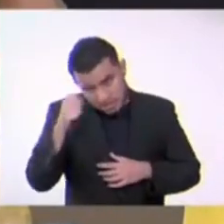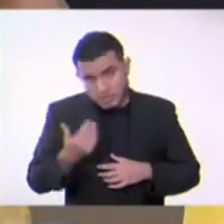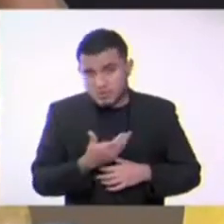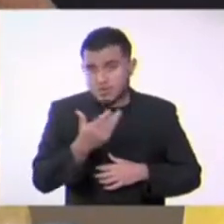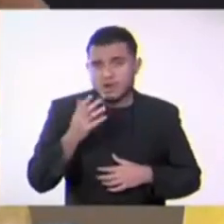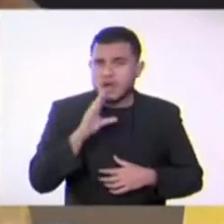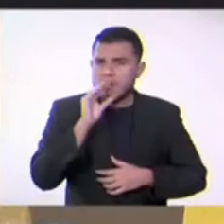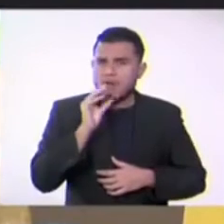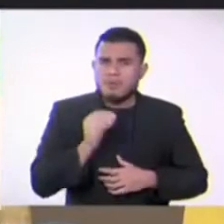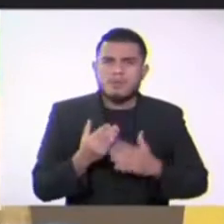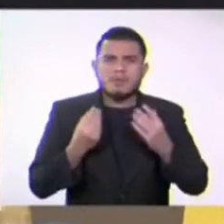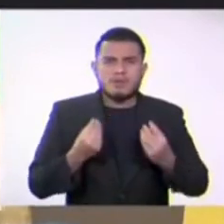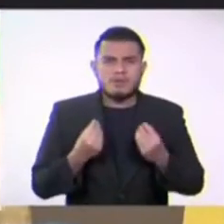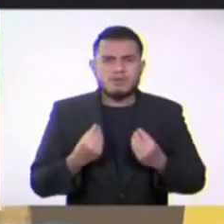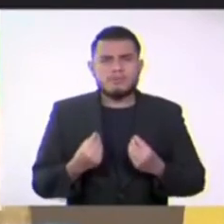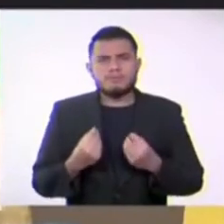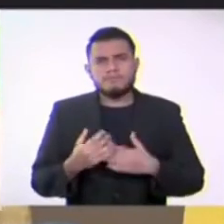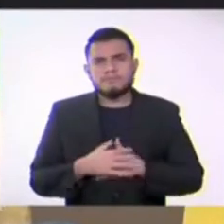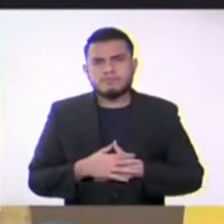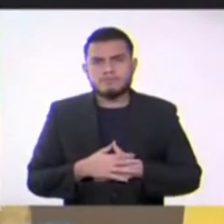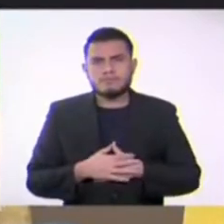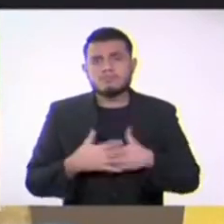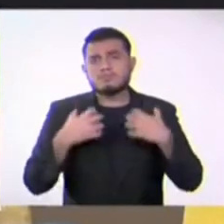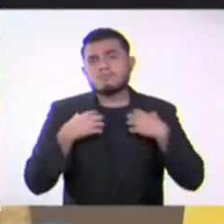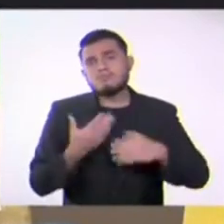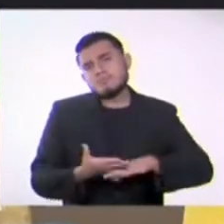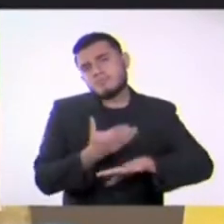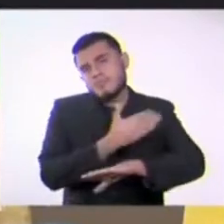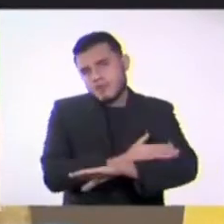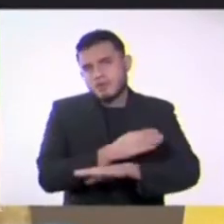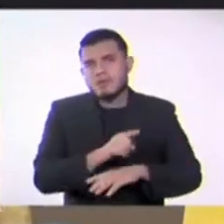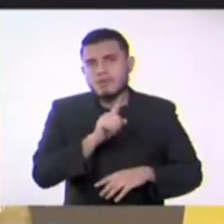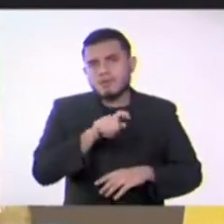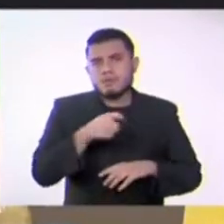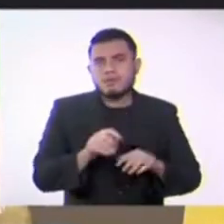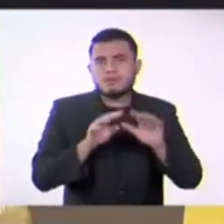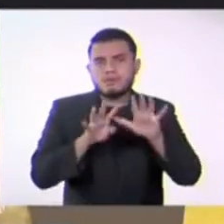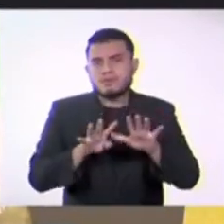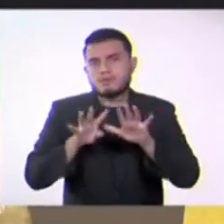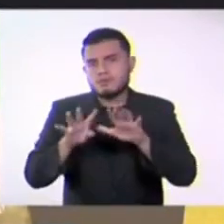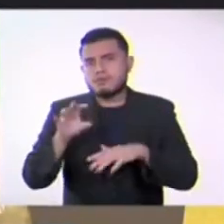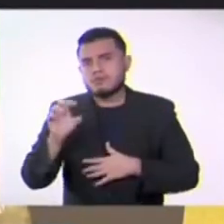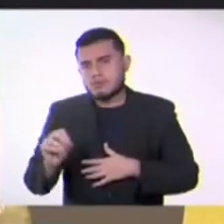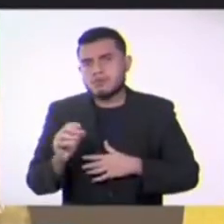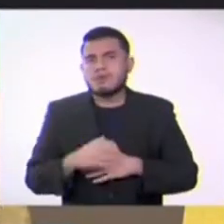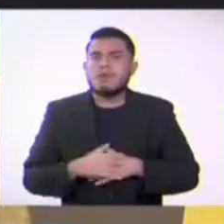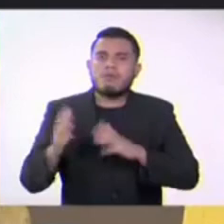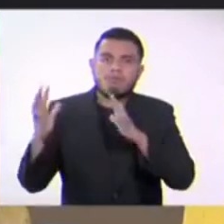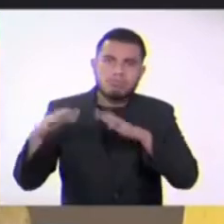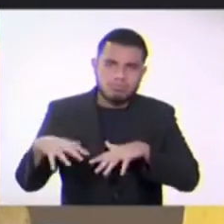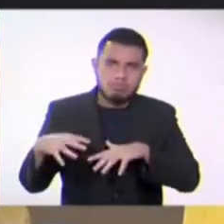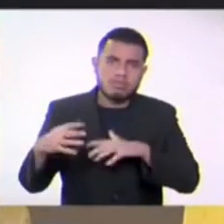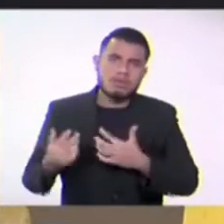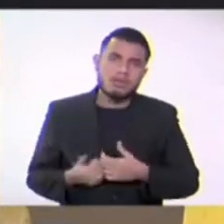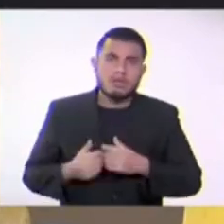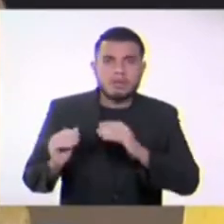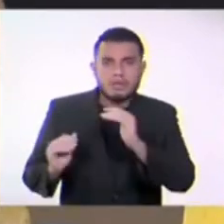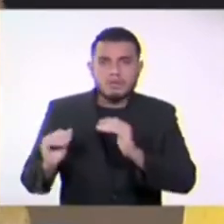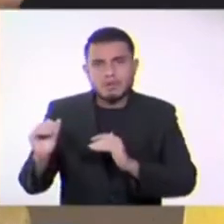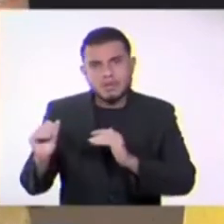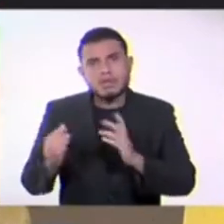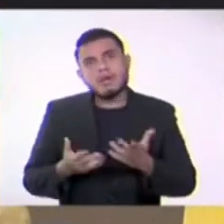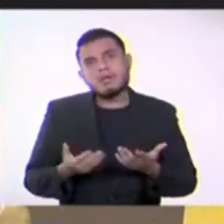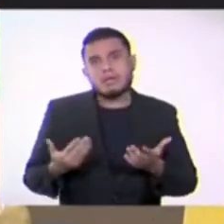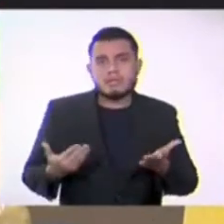cómo se vio en la década de los 90 la caída del bloque socialista y la llegada de